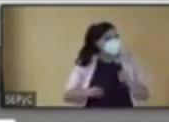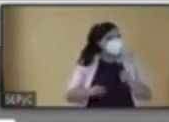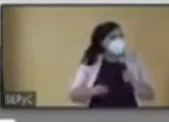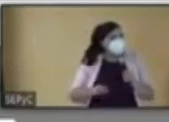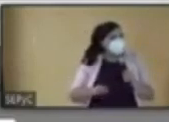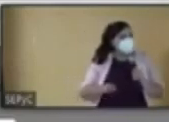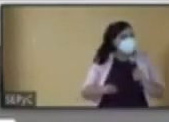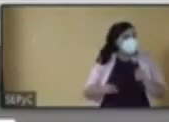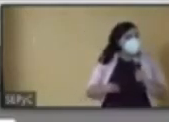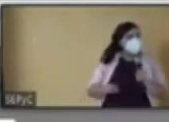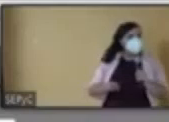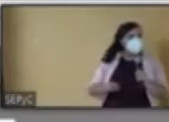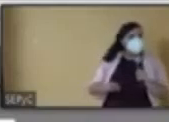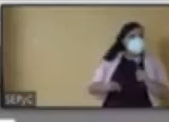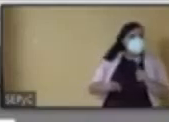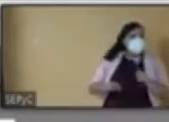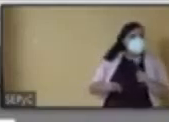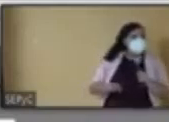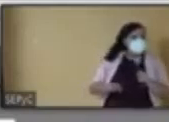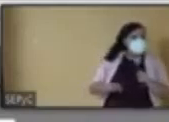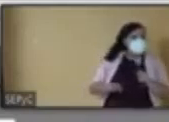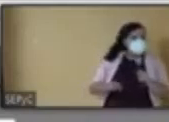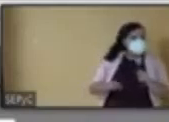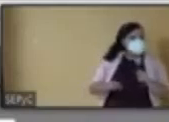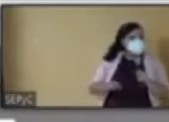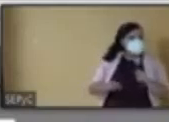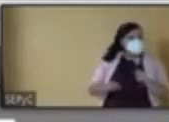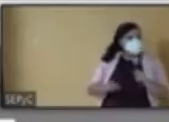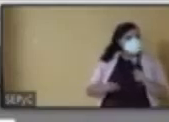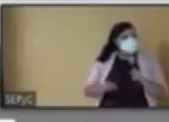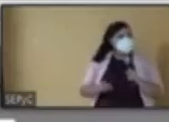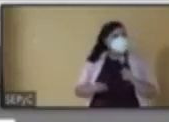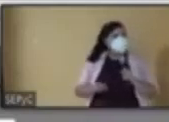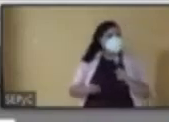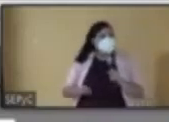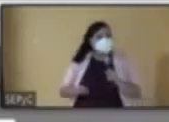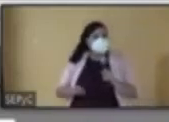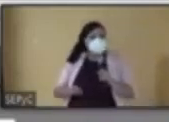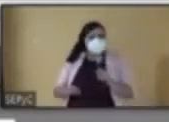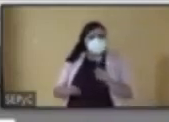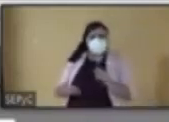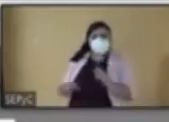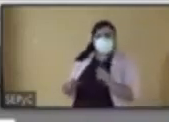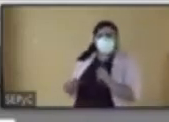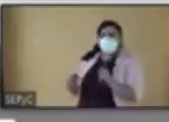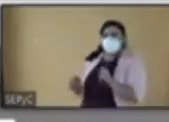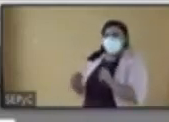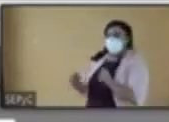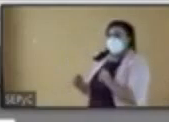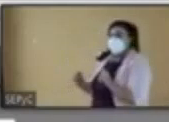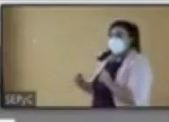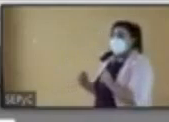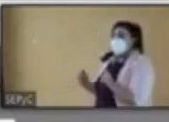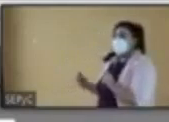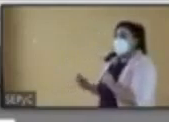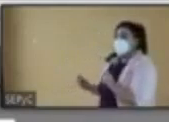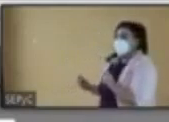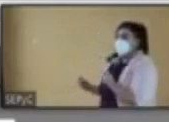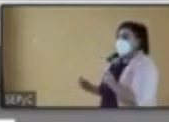Habría que retomar aquí en esta parte que no necesariamente se tiene que estar en conflicto de interés por participar activamente en alguna de